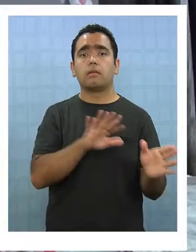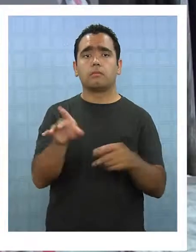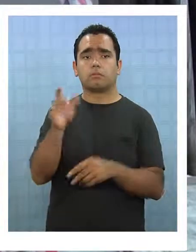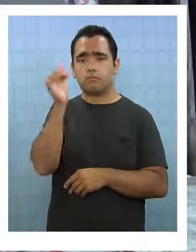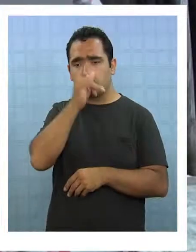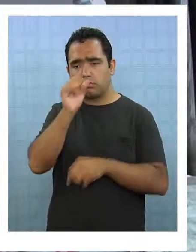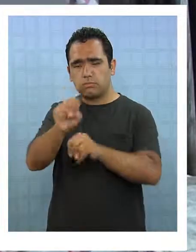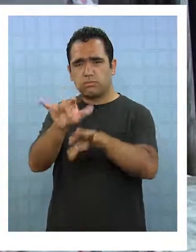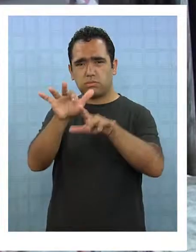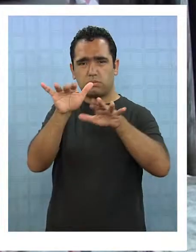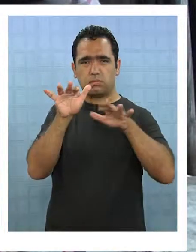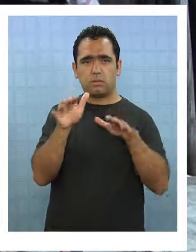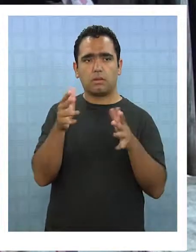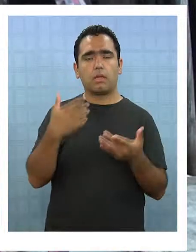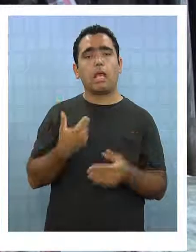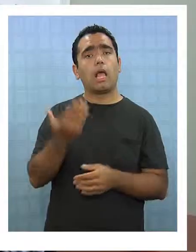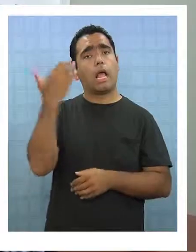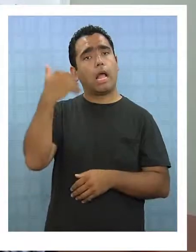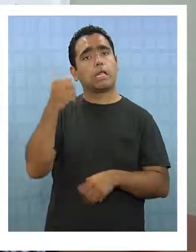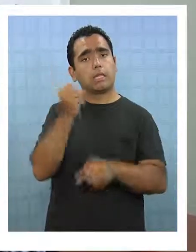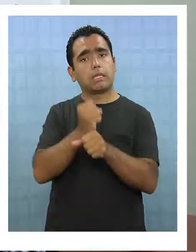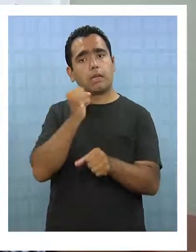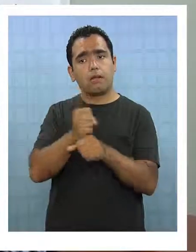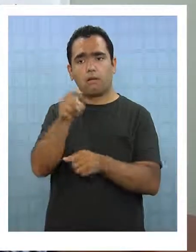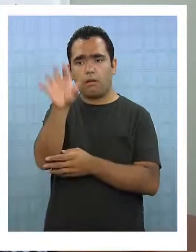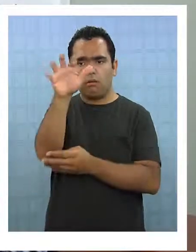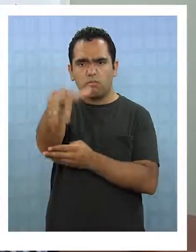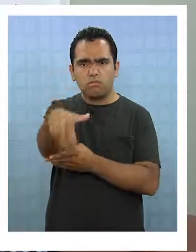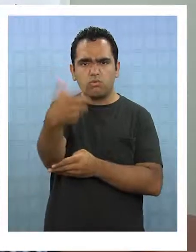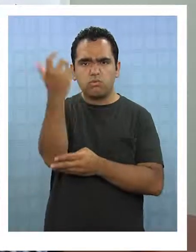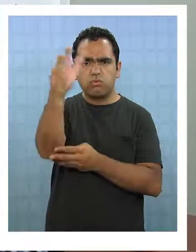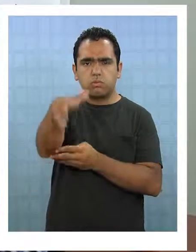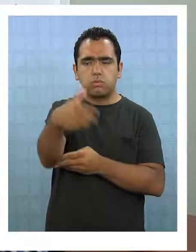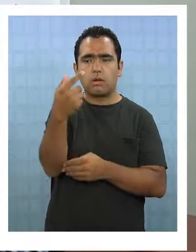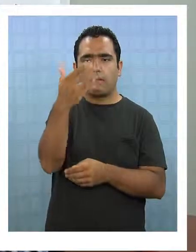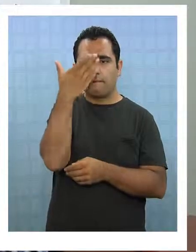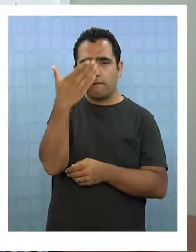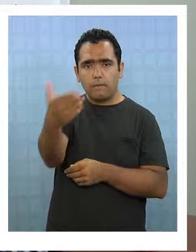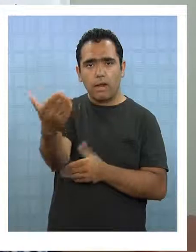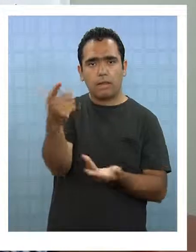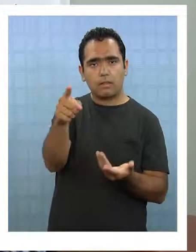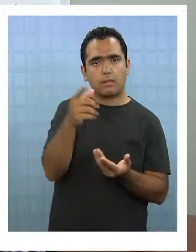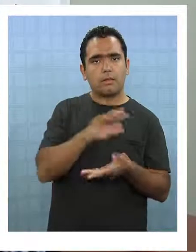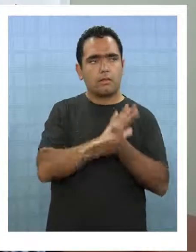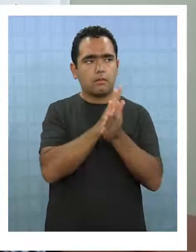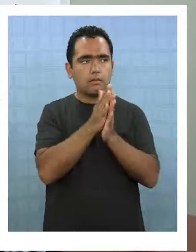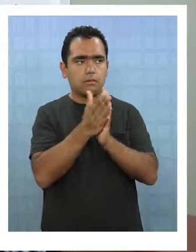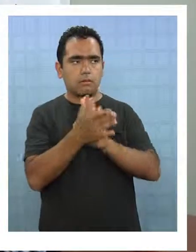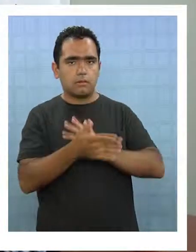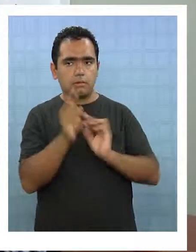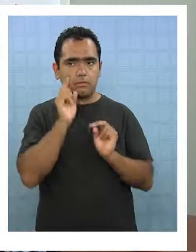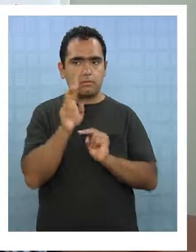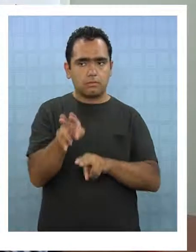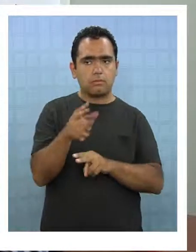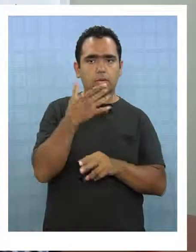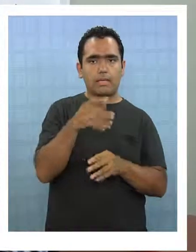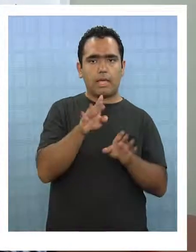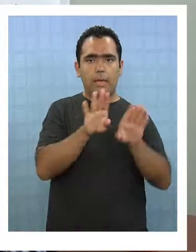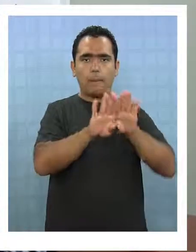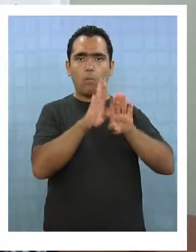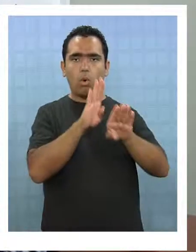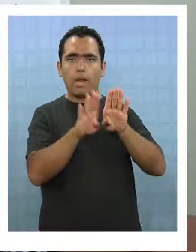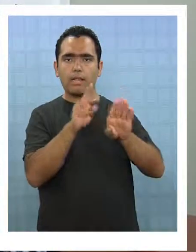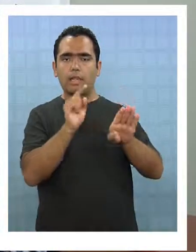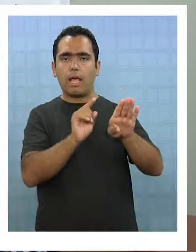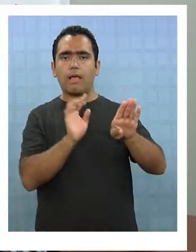El polvo. El otro día teníamos la máquina trabajando frente a la puerta. Casi toda la gente espantada porque la puerta de vidrio